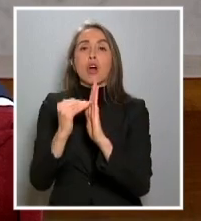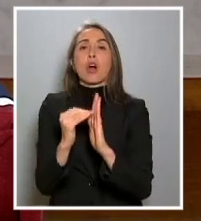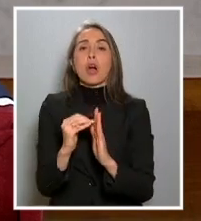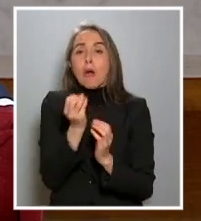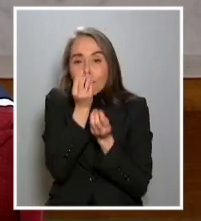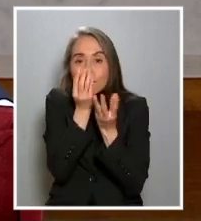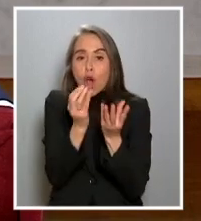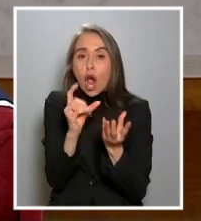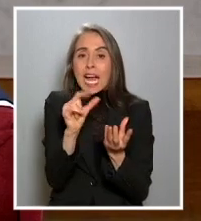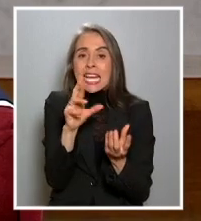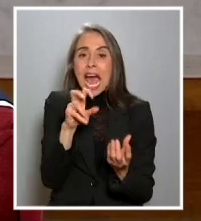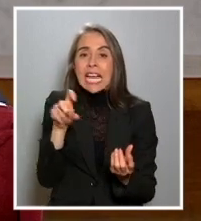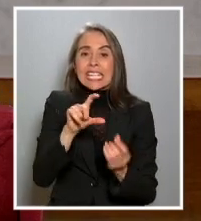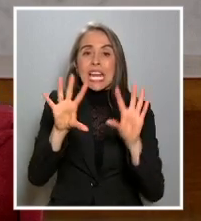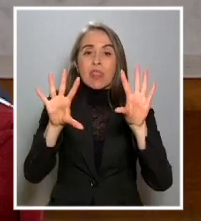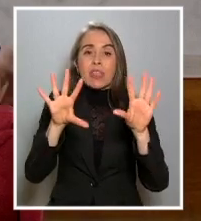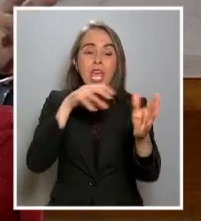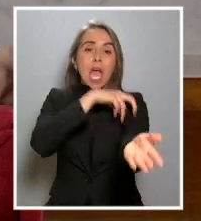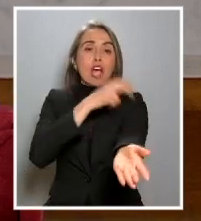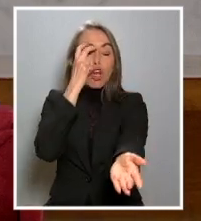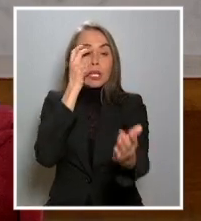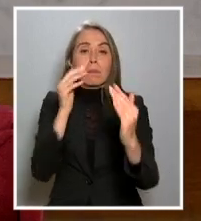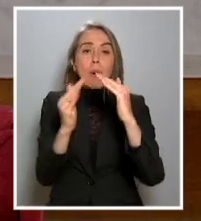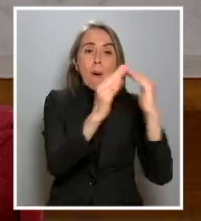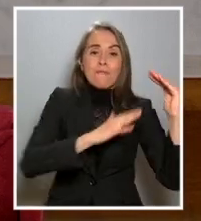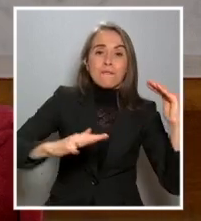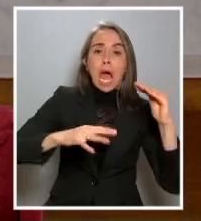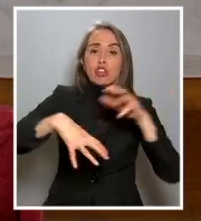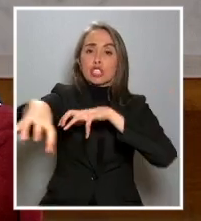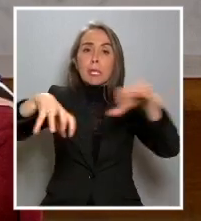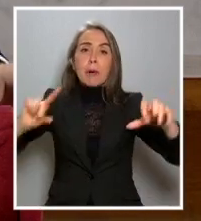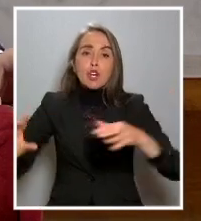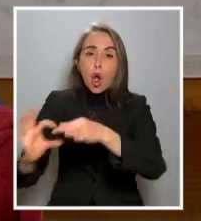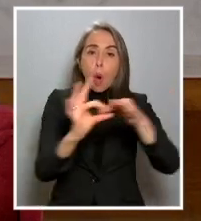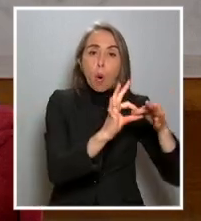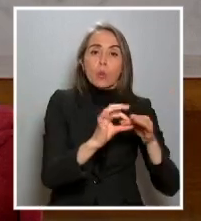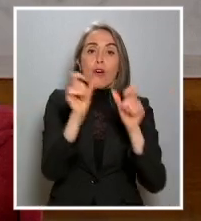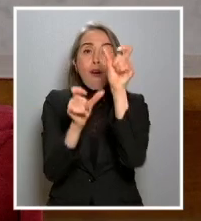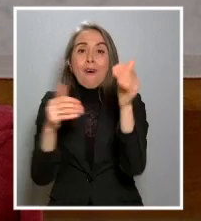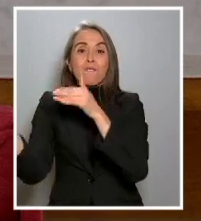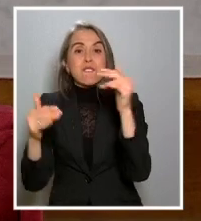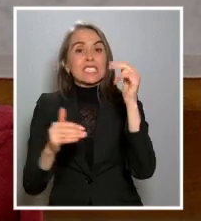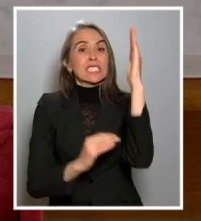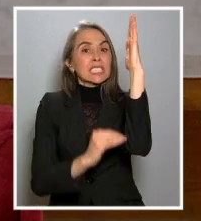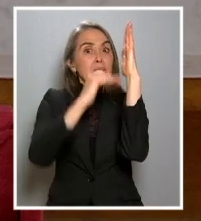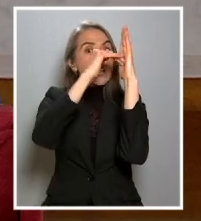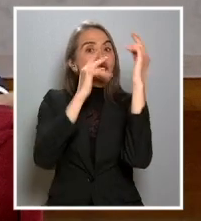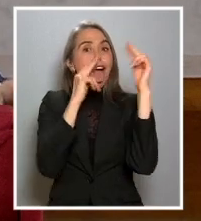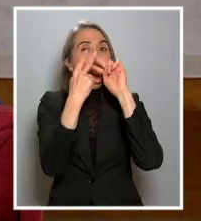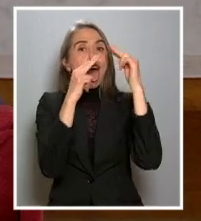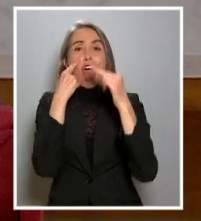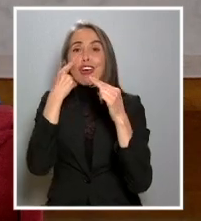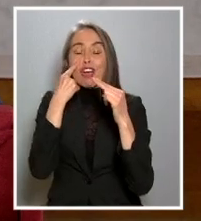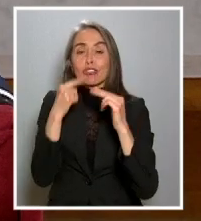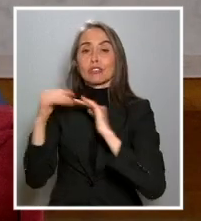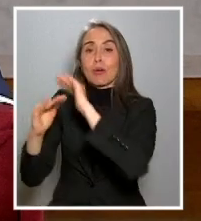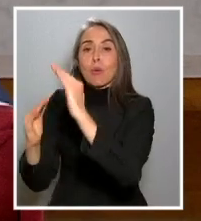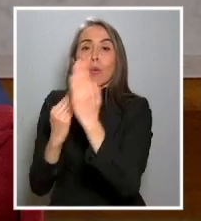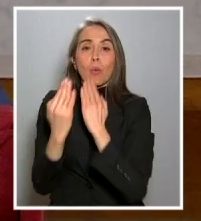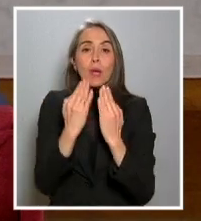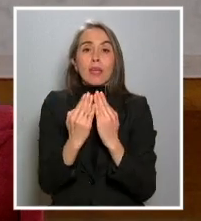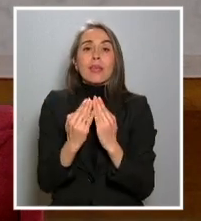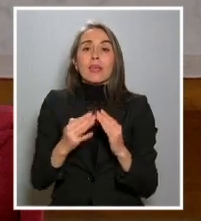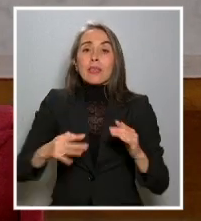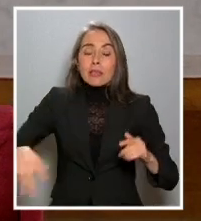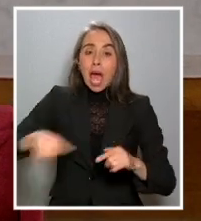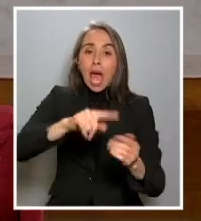en Coquimbo. Barrios más cohesionados, donde los vecinos se conocen, se protegen y llenan de